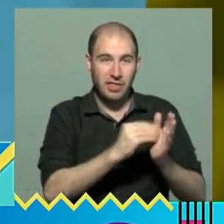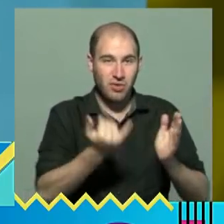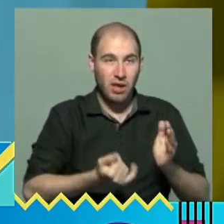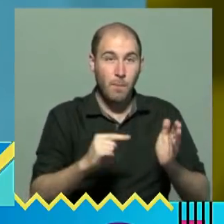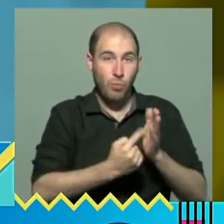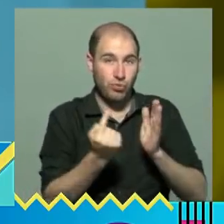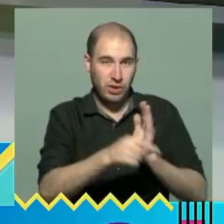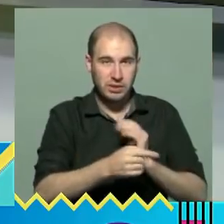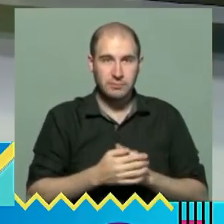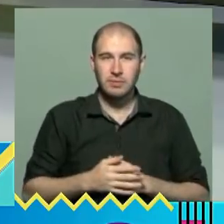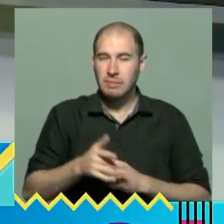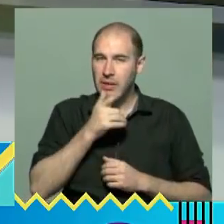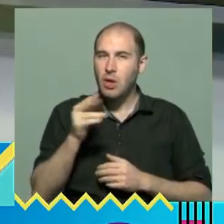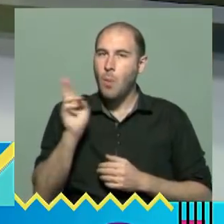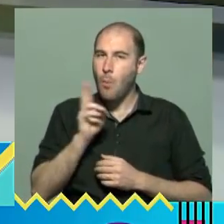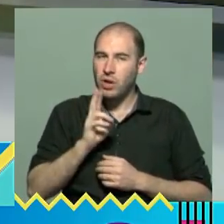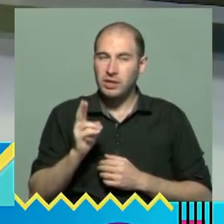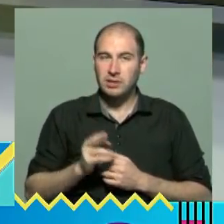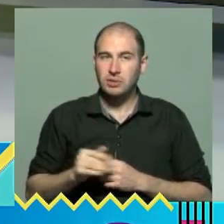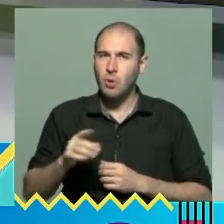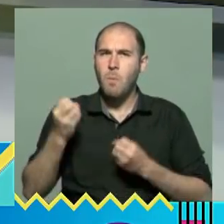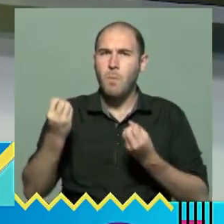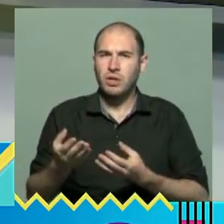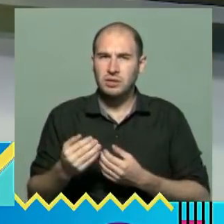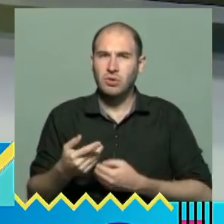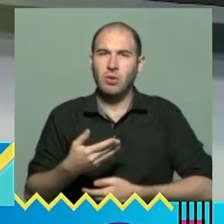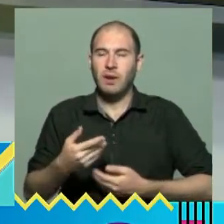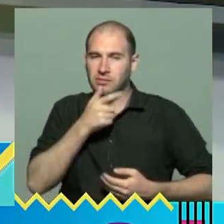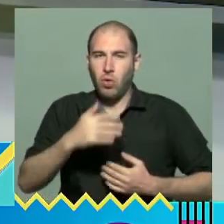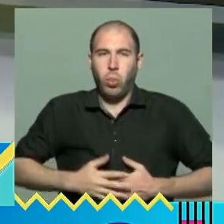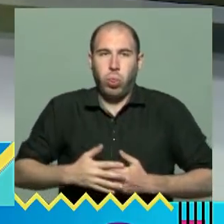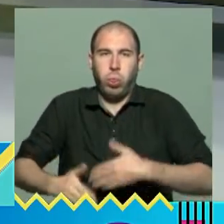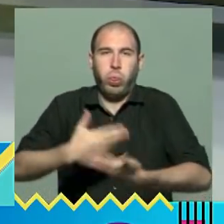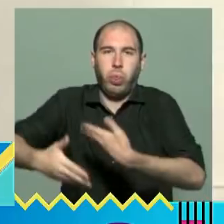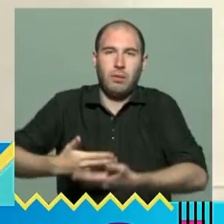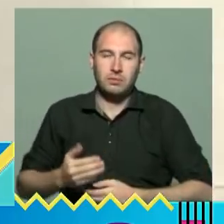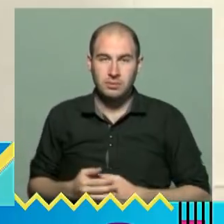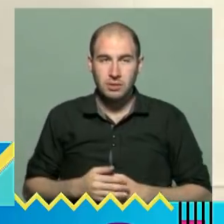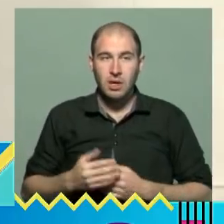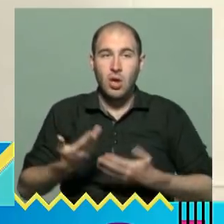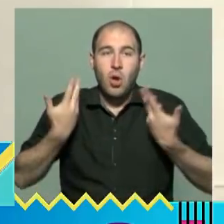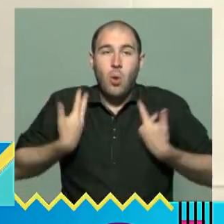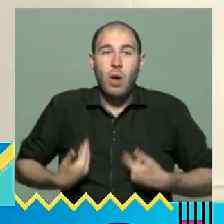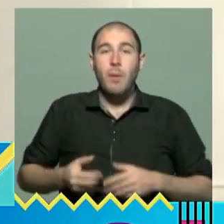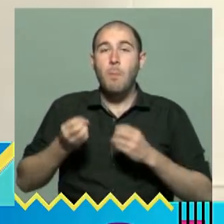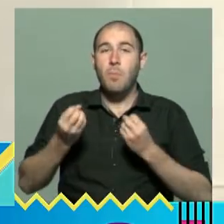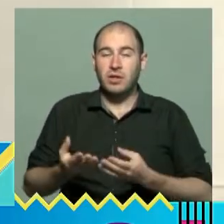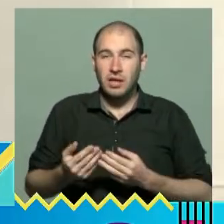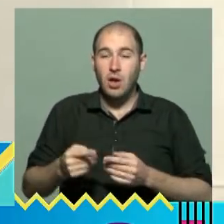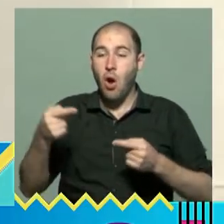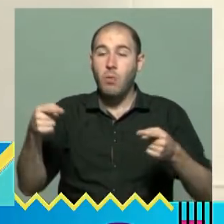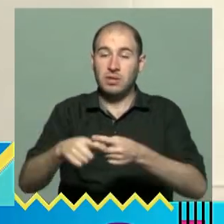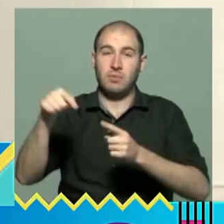ese punto nada más. Claro, yo creo que las mujeres no tenemos por qué ser incubadoras, o sea, digamos, nuestros cuerpos no tienen por qué tener ese